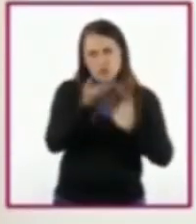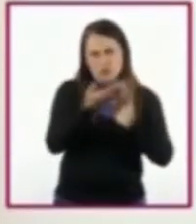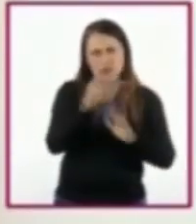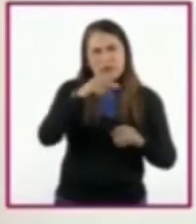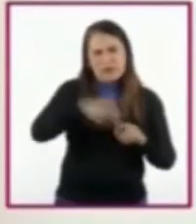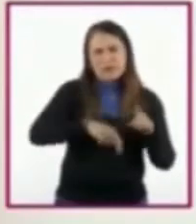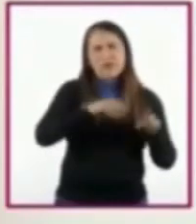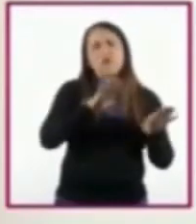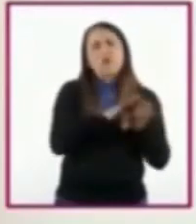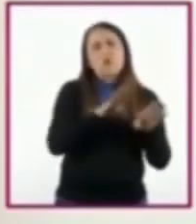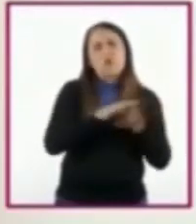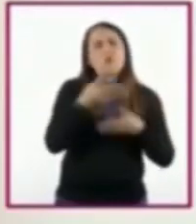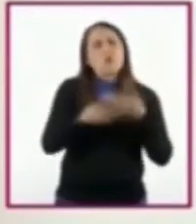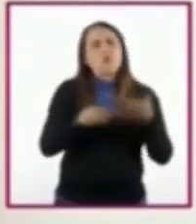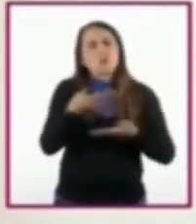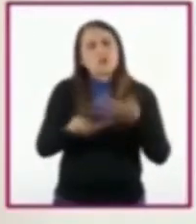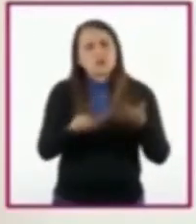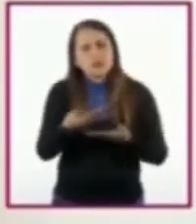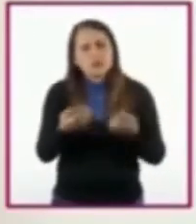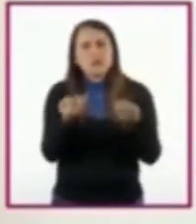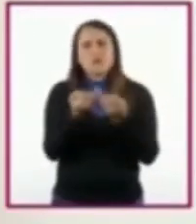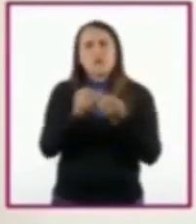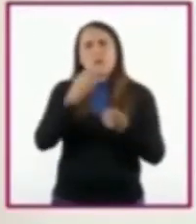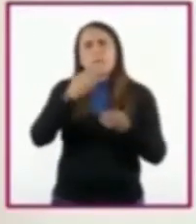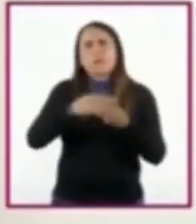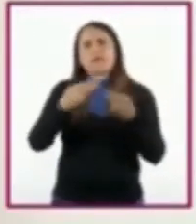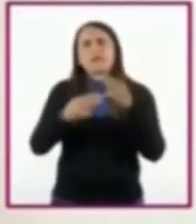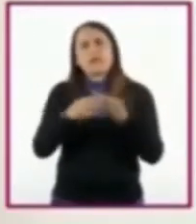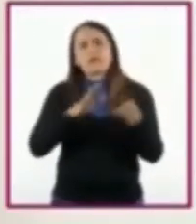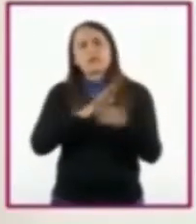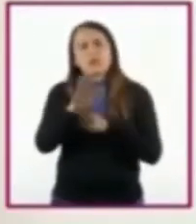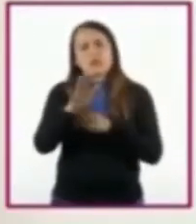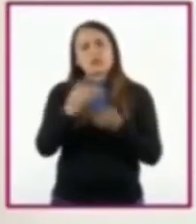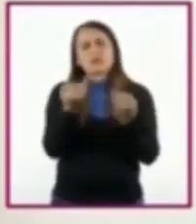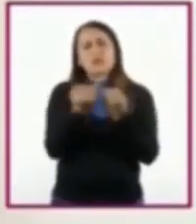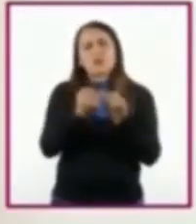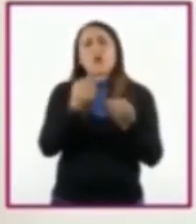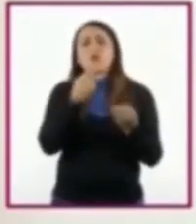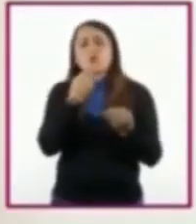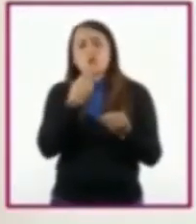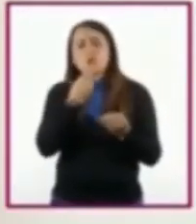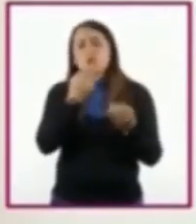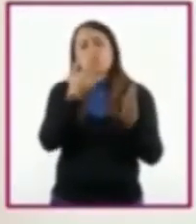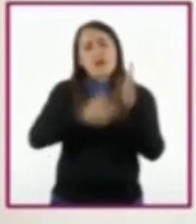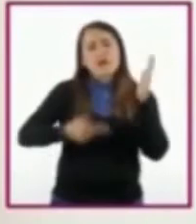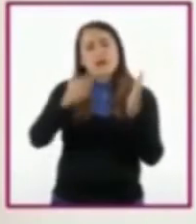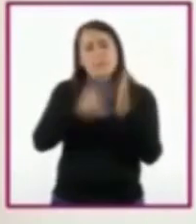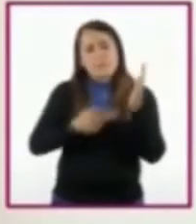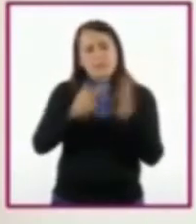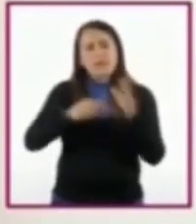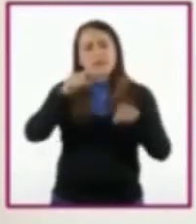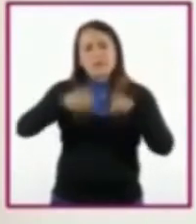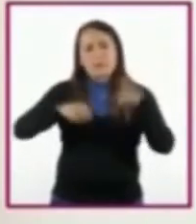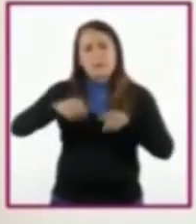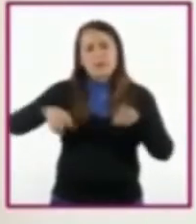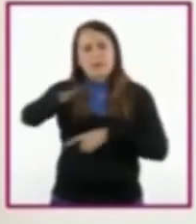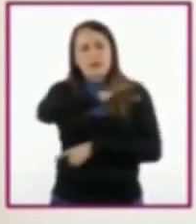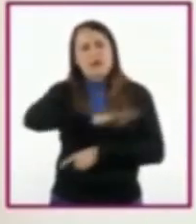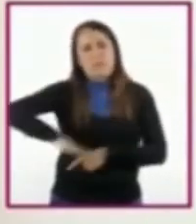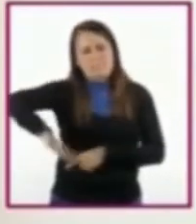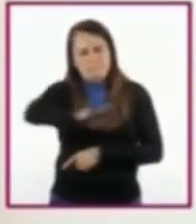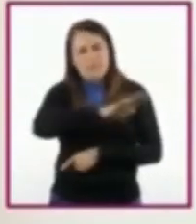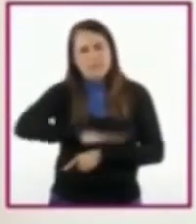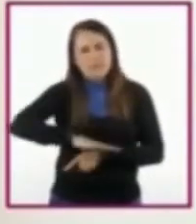fabricación, así también con sus usos y las máquinas y herramientas que se necesitan de acuerdo a su medio ambiente. Así